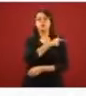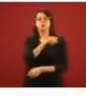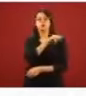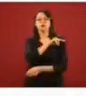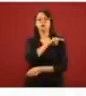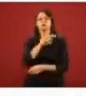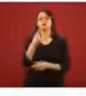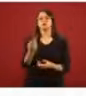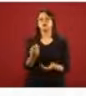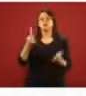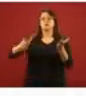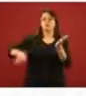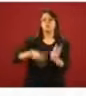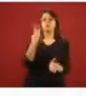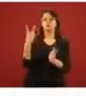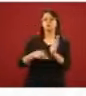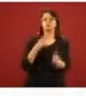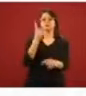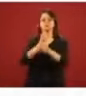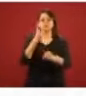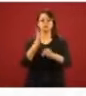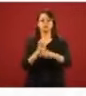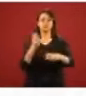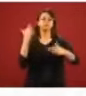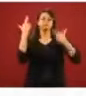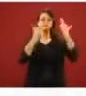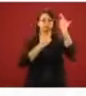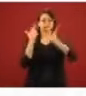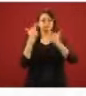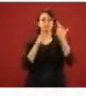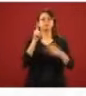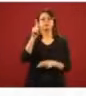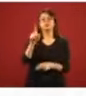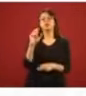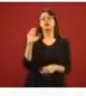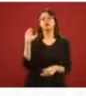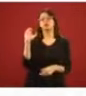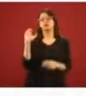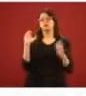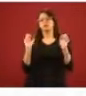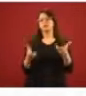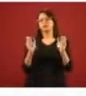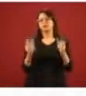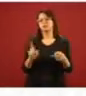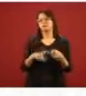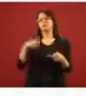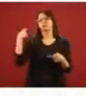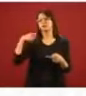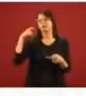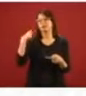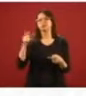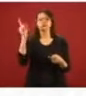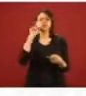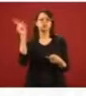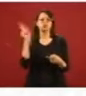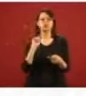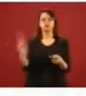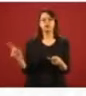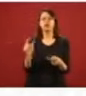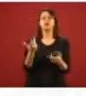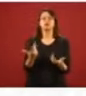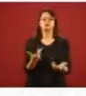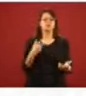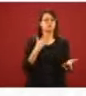verificaciones de segunda ocasión el 11 de febrero en Chiapas, Querétaro y Zacatecas. En total,